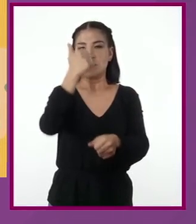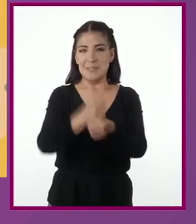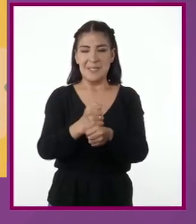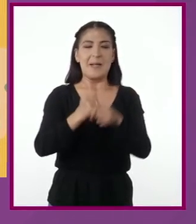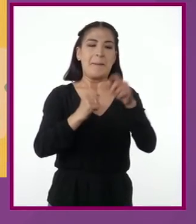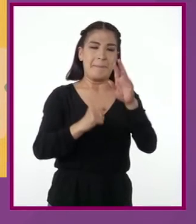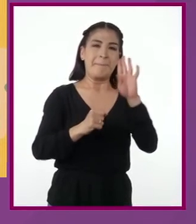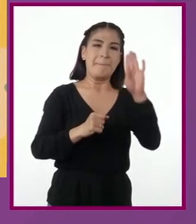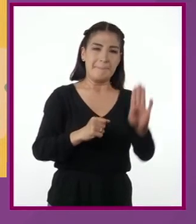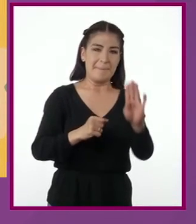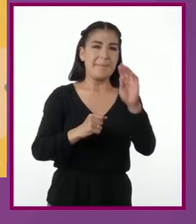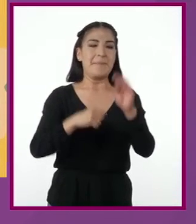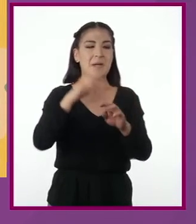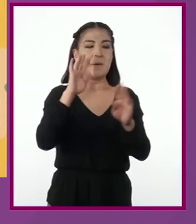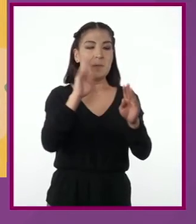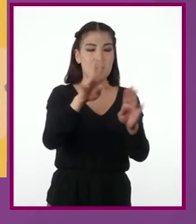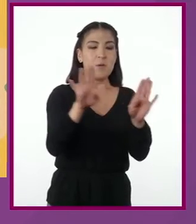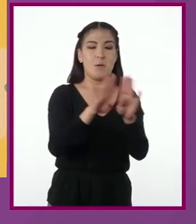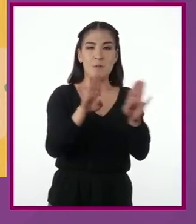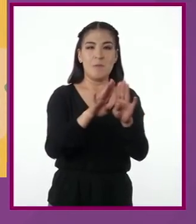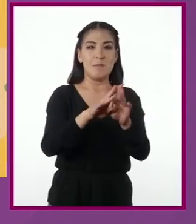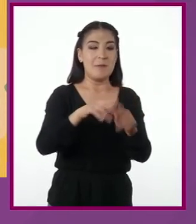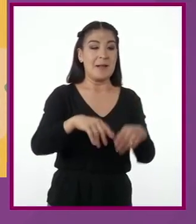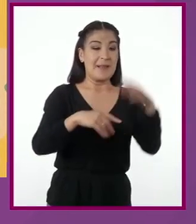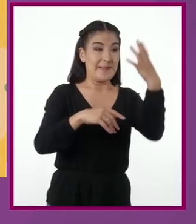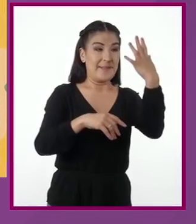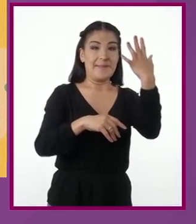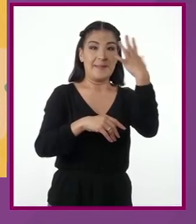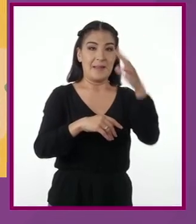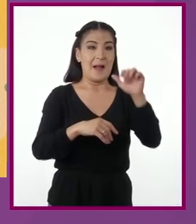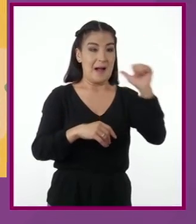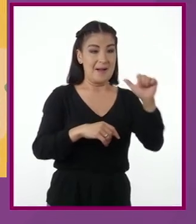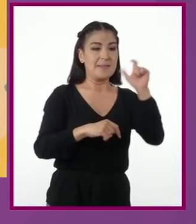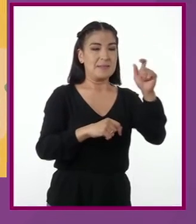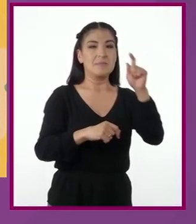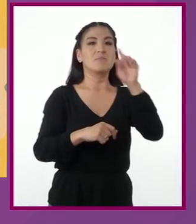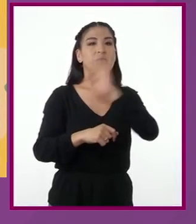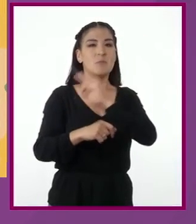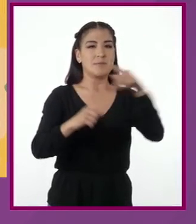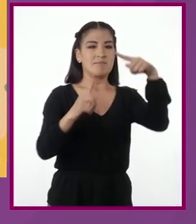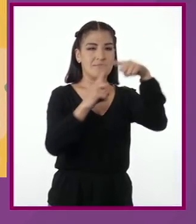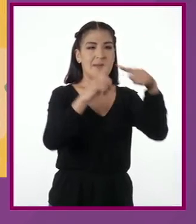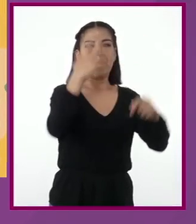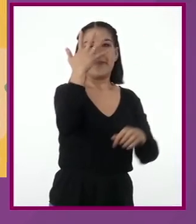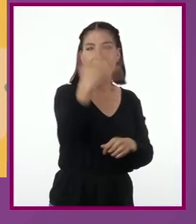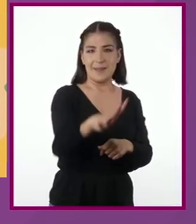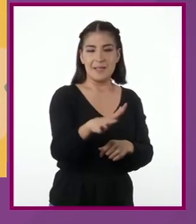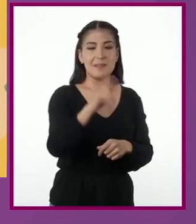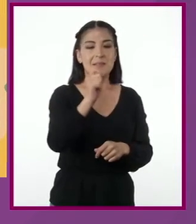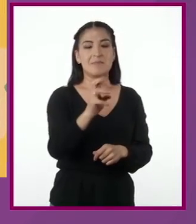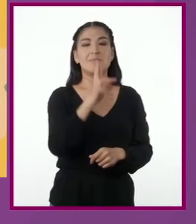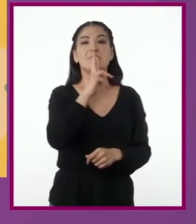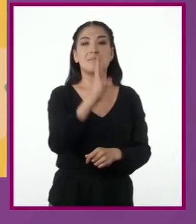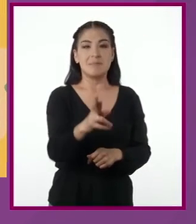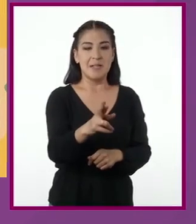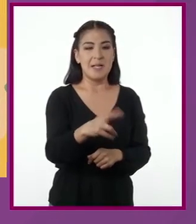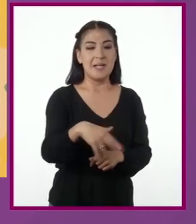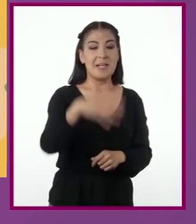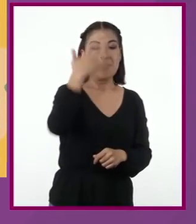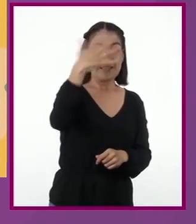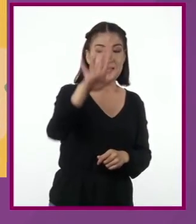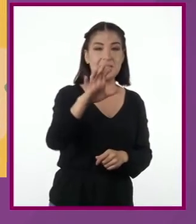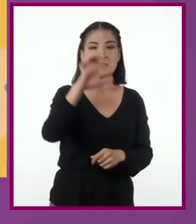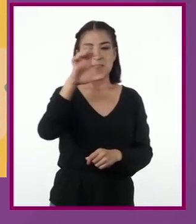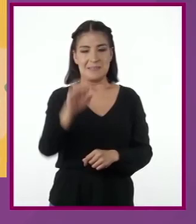numerador y el denominador son divisibles entre 10. Por lo tanto, da como resultado